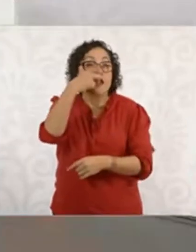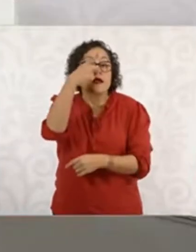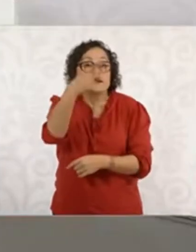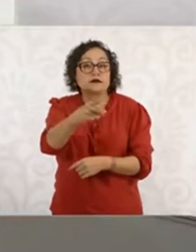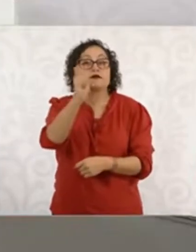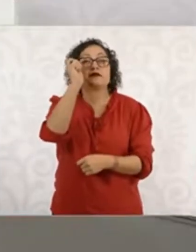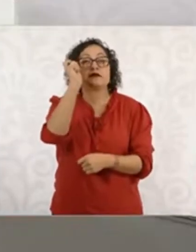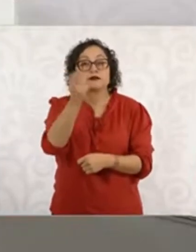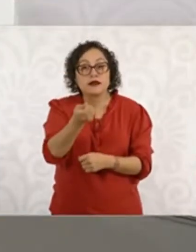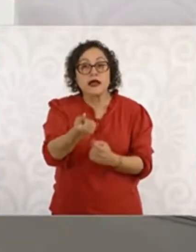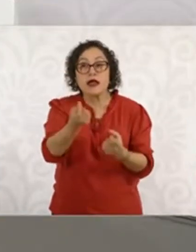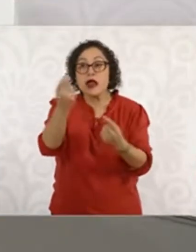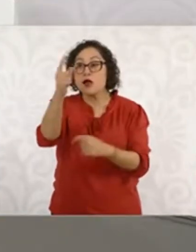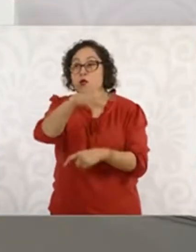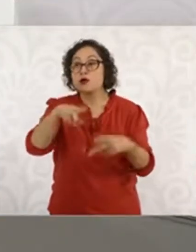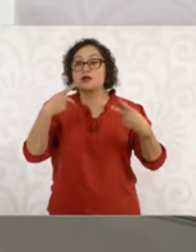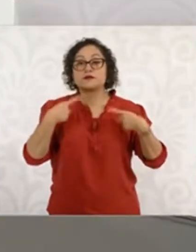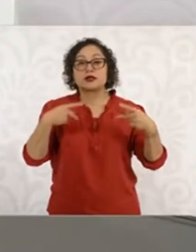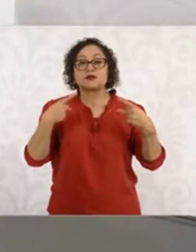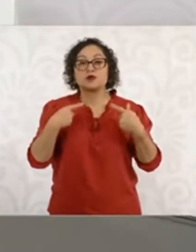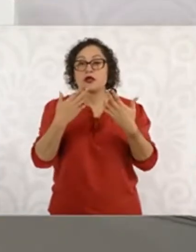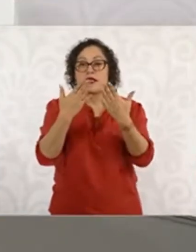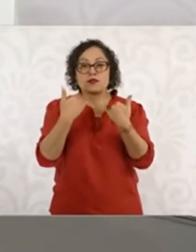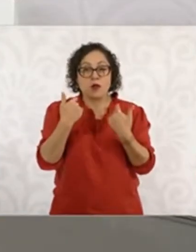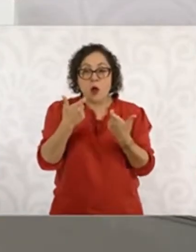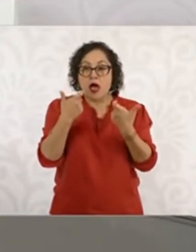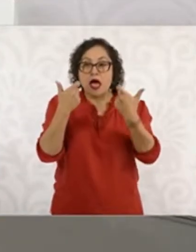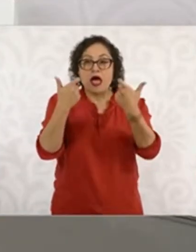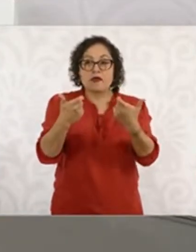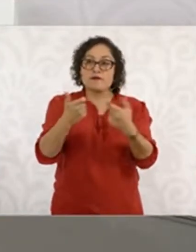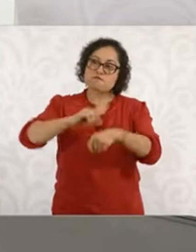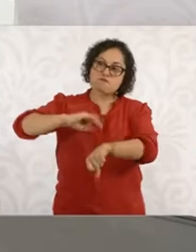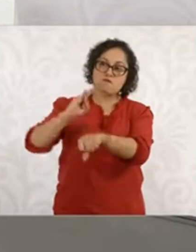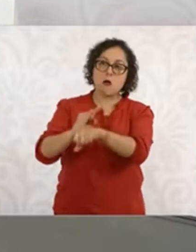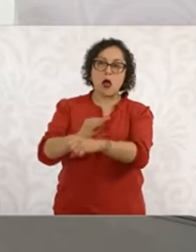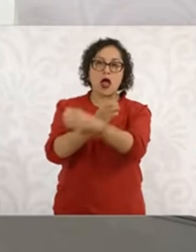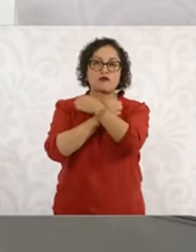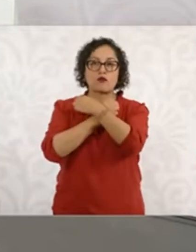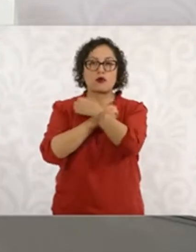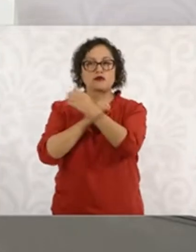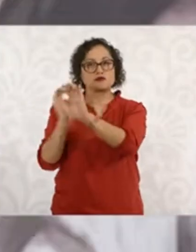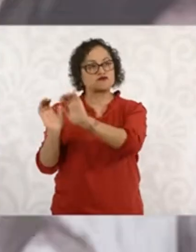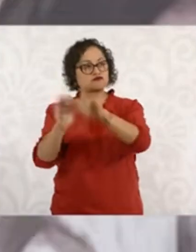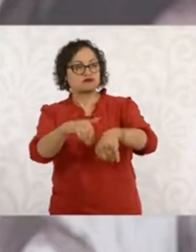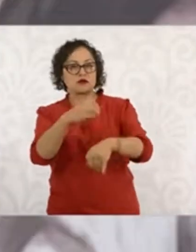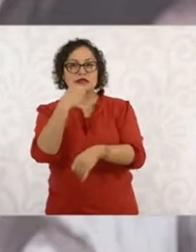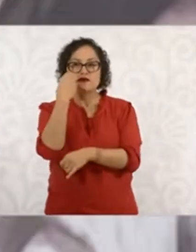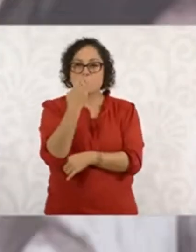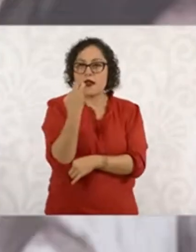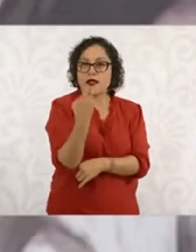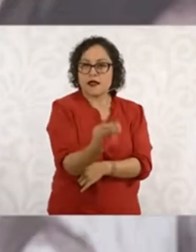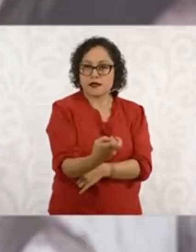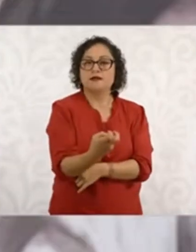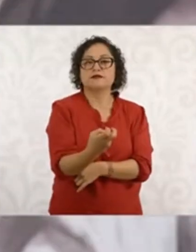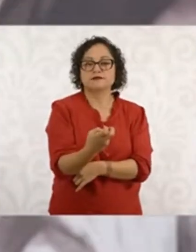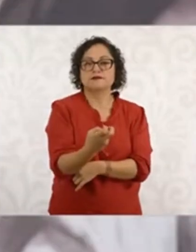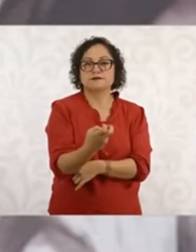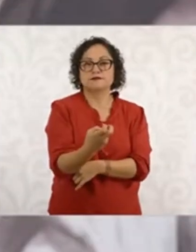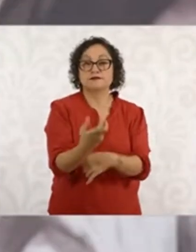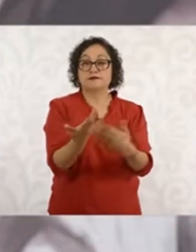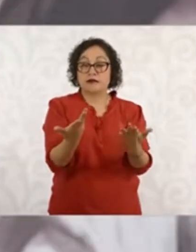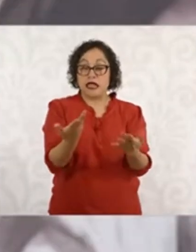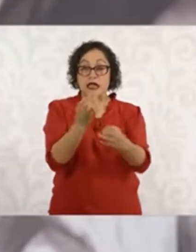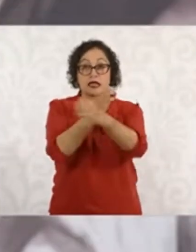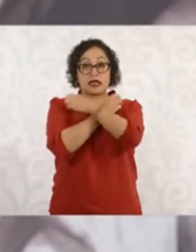no tenían recursos la educación en esa escuela. Y parte de la garantía de